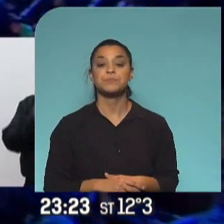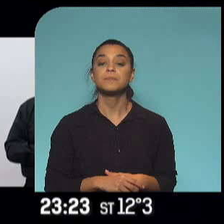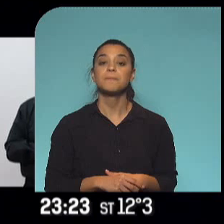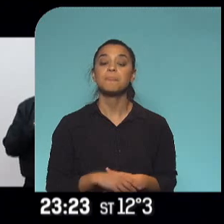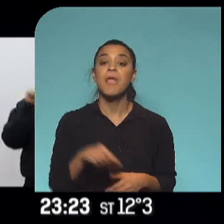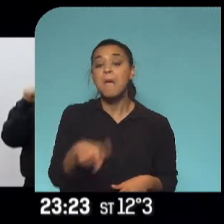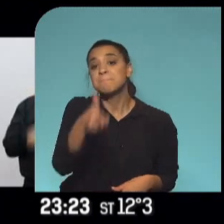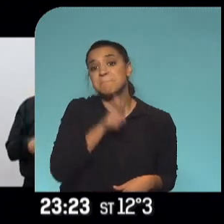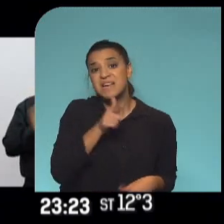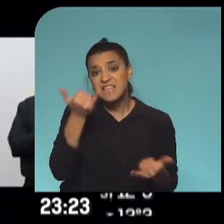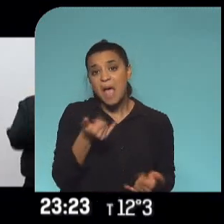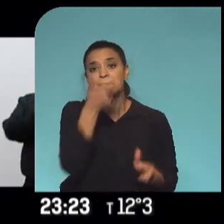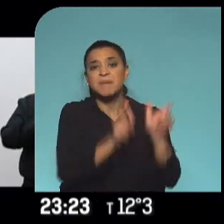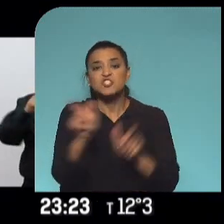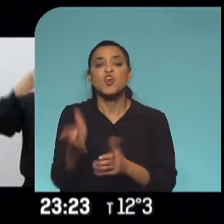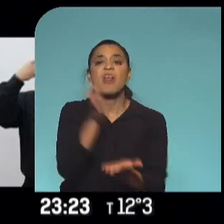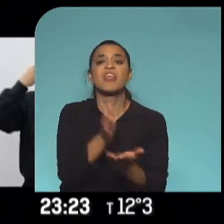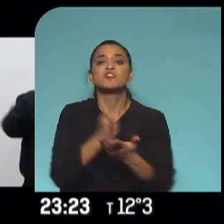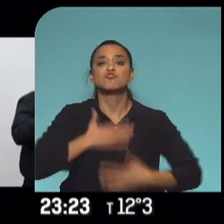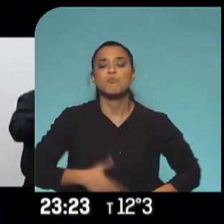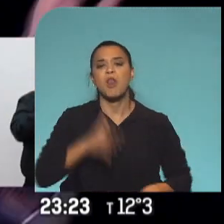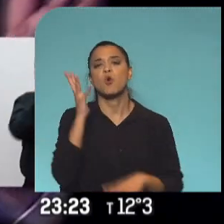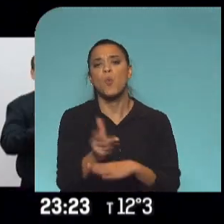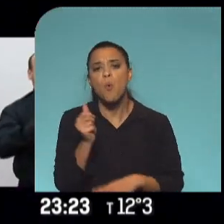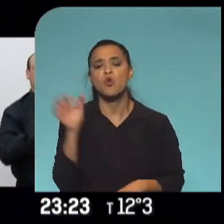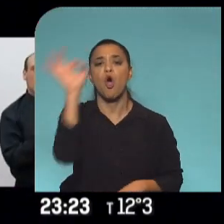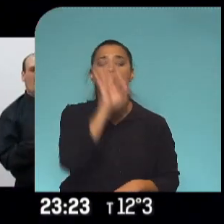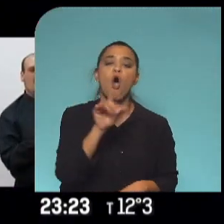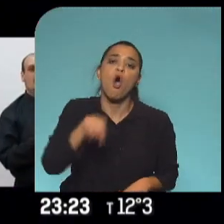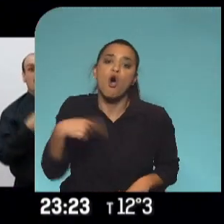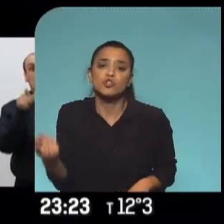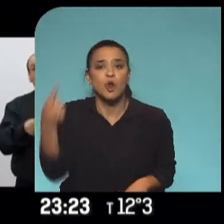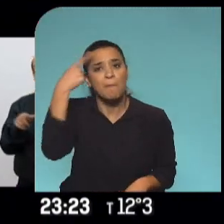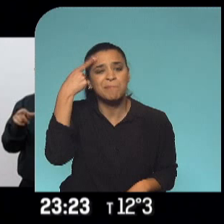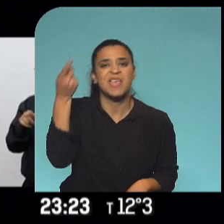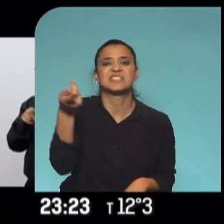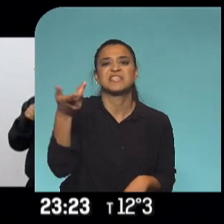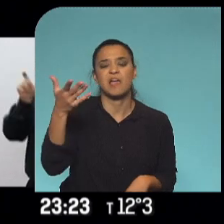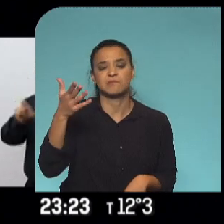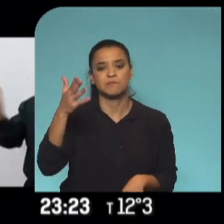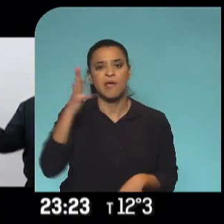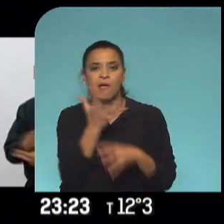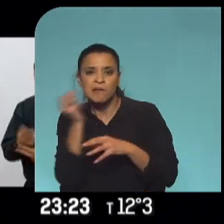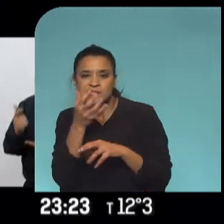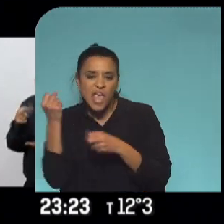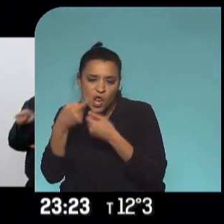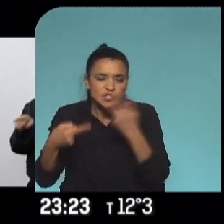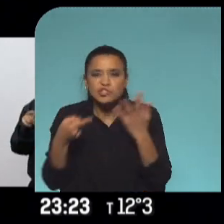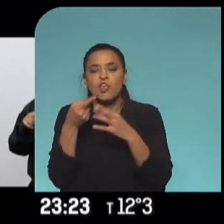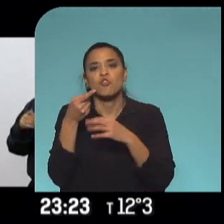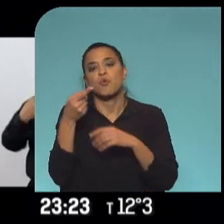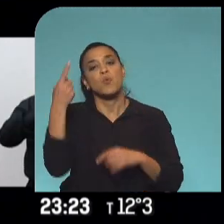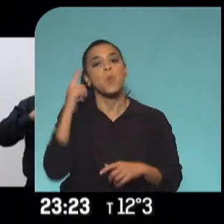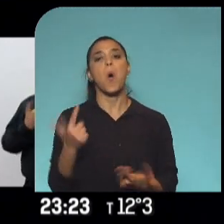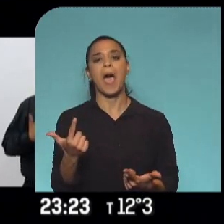Acá parece que hay gente que piensa que los derechos humanos son un curro, otros que piensan que el genocidio no existió. La verdad que nosotros, para investigar